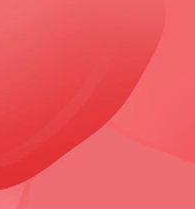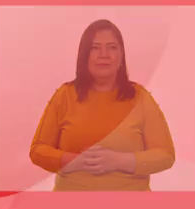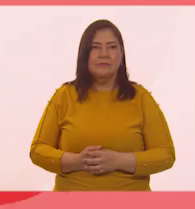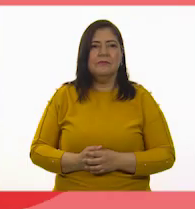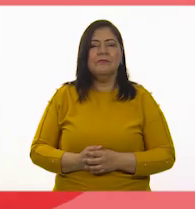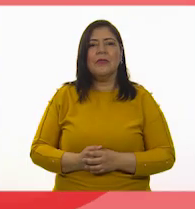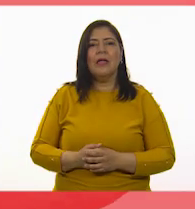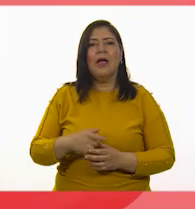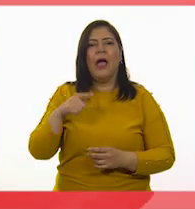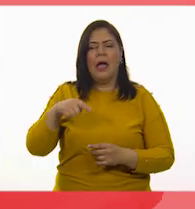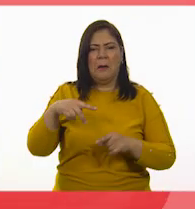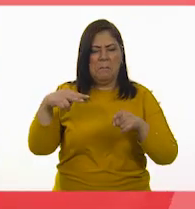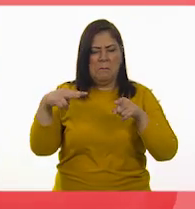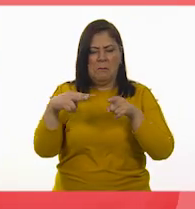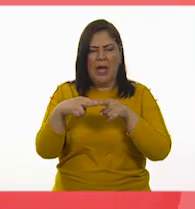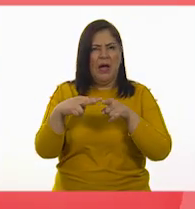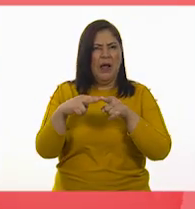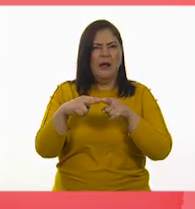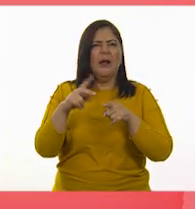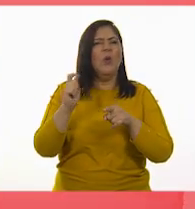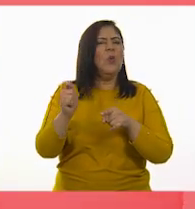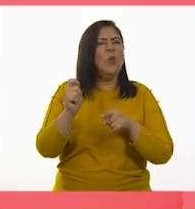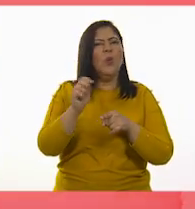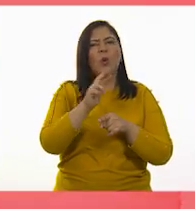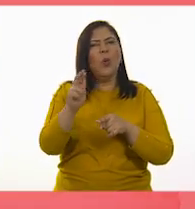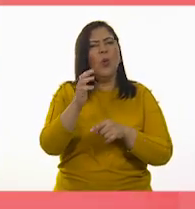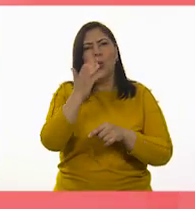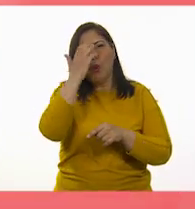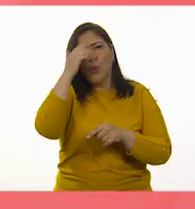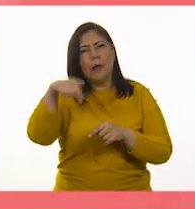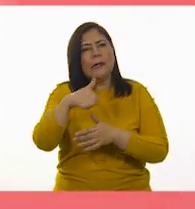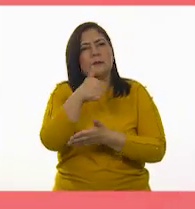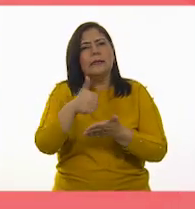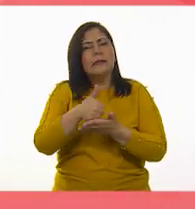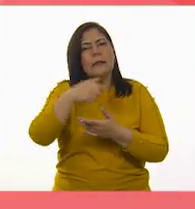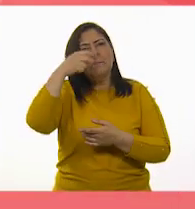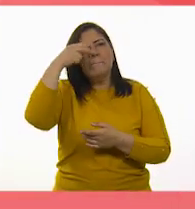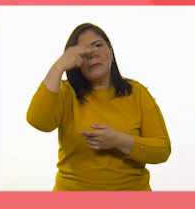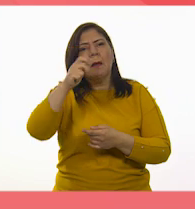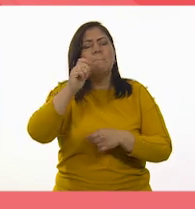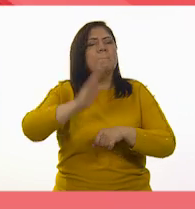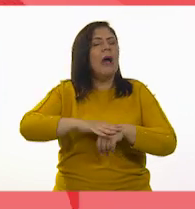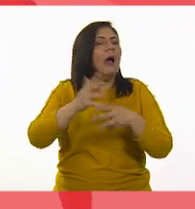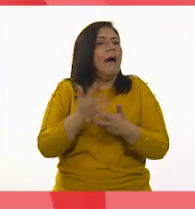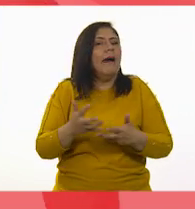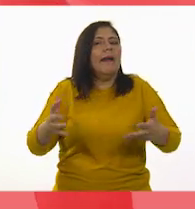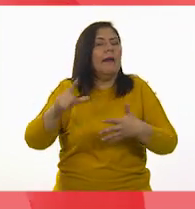¿Qué parque en la Ciudad de México es reconocido por ser el más grande de América Latina?